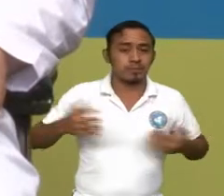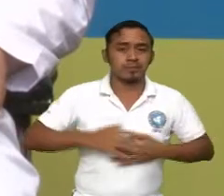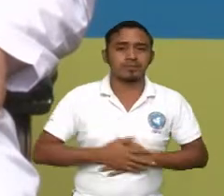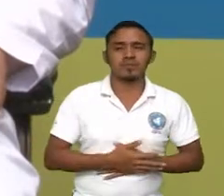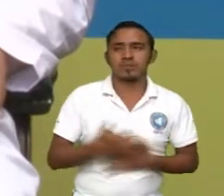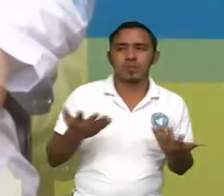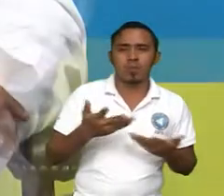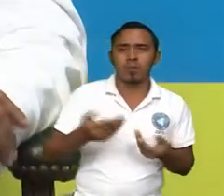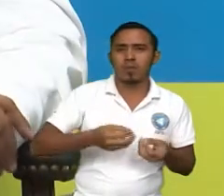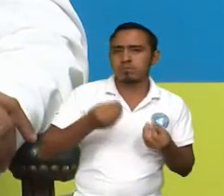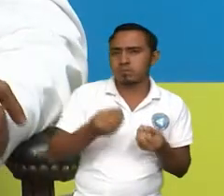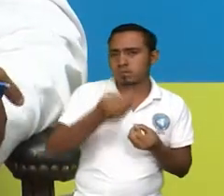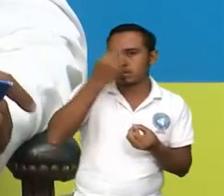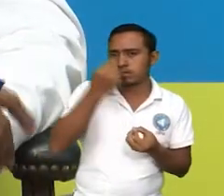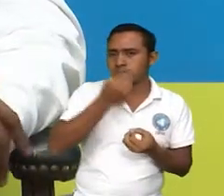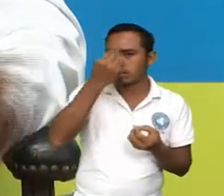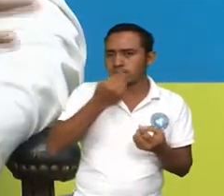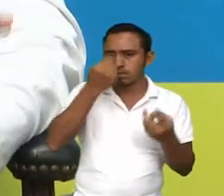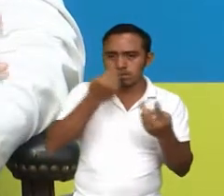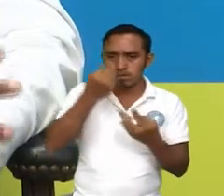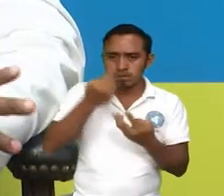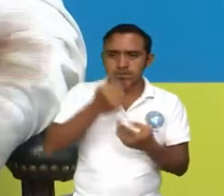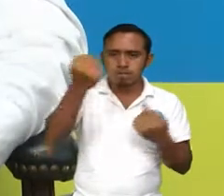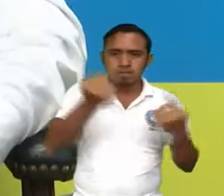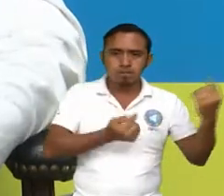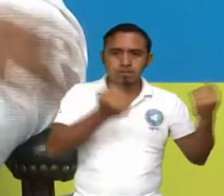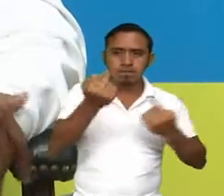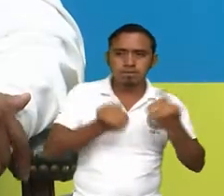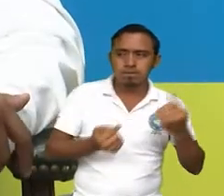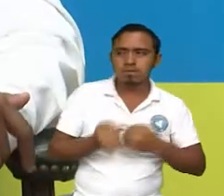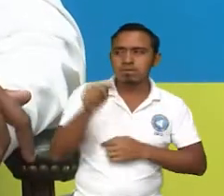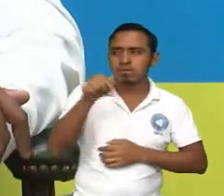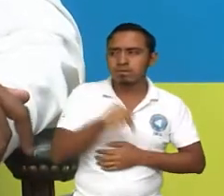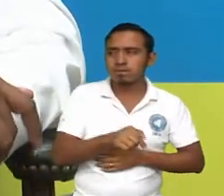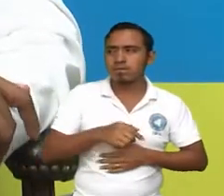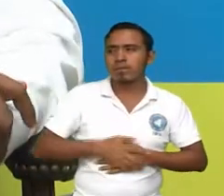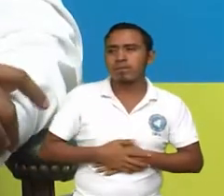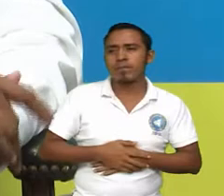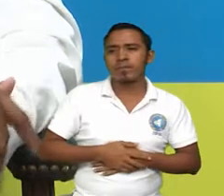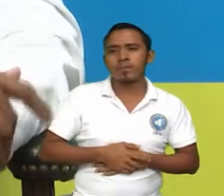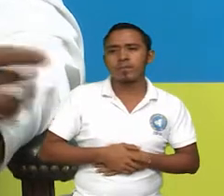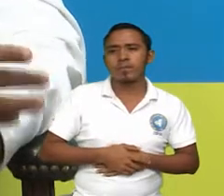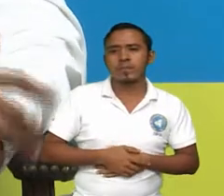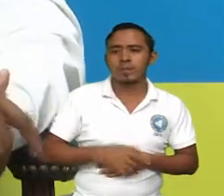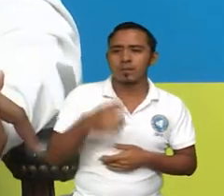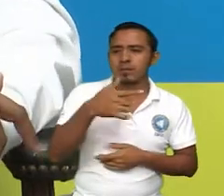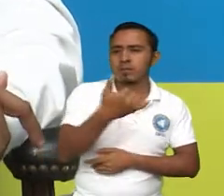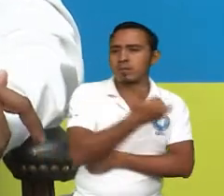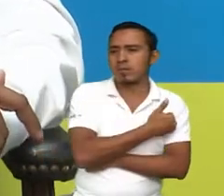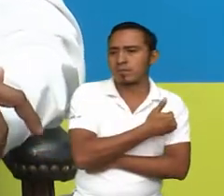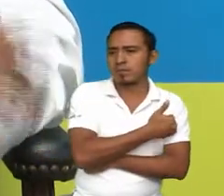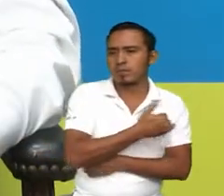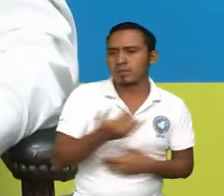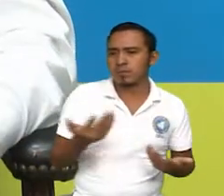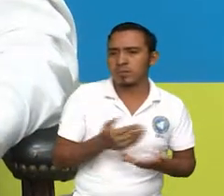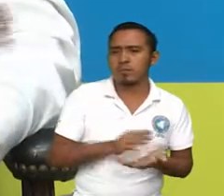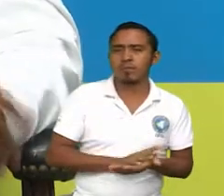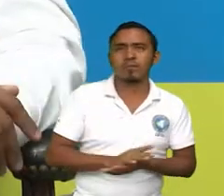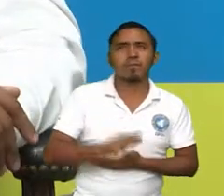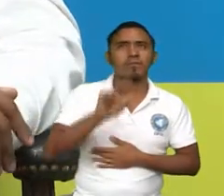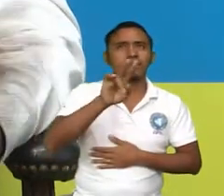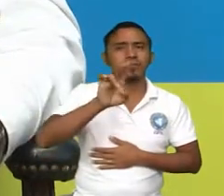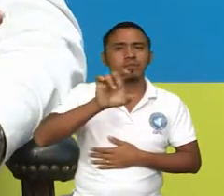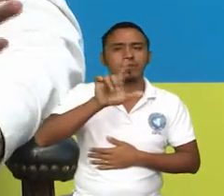frecuente en esta consulta autor en nuestro país en este caso en el hospital de referencia nacional fernando vélez paiz